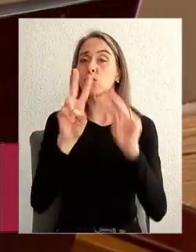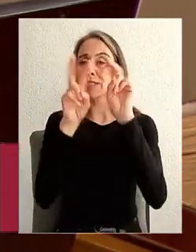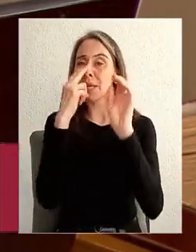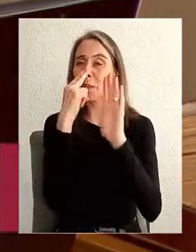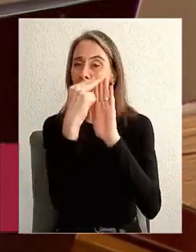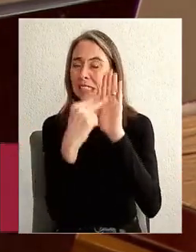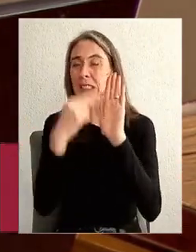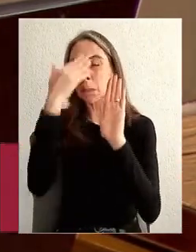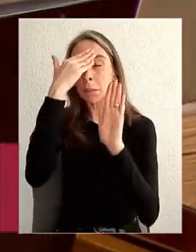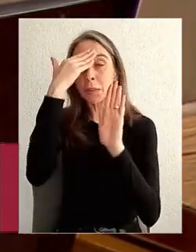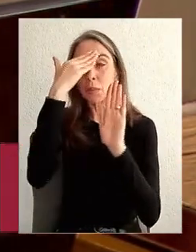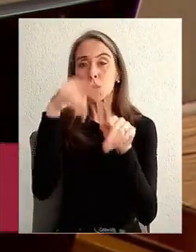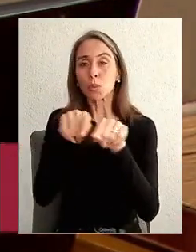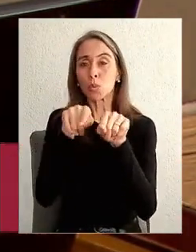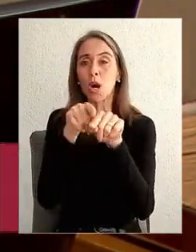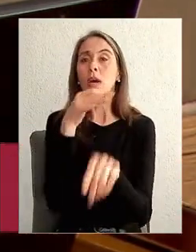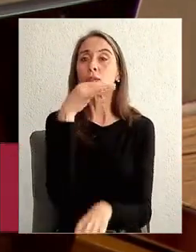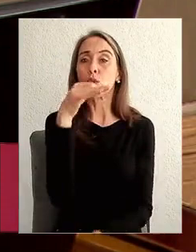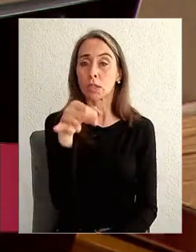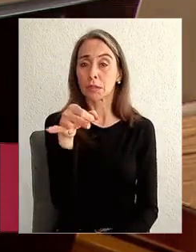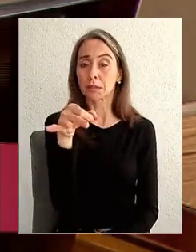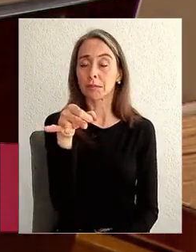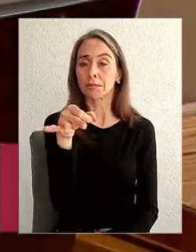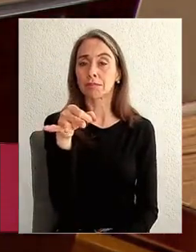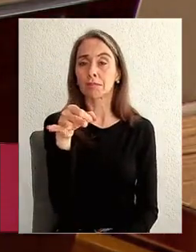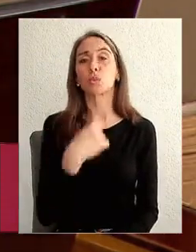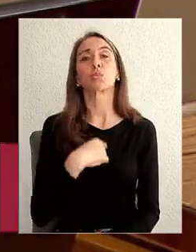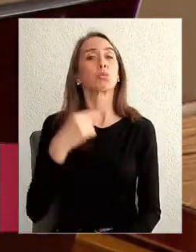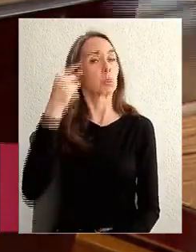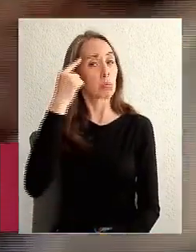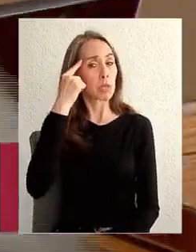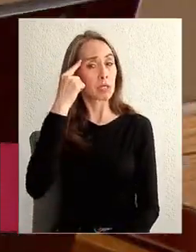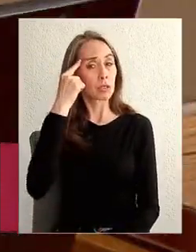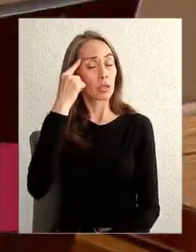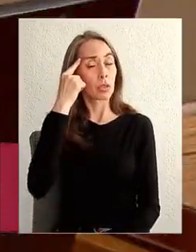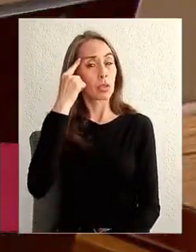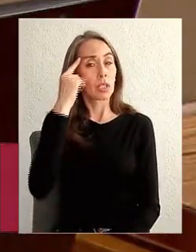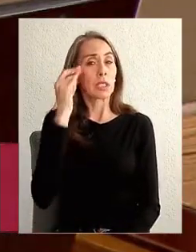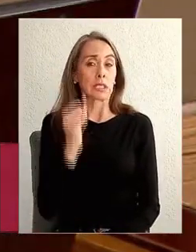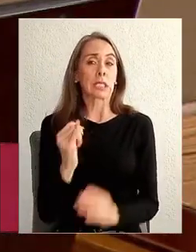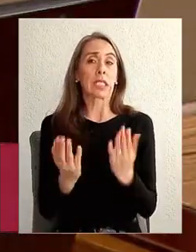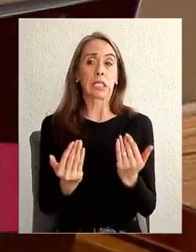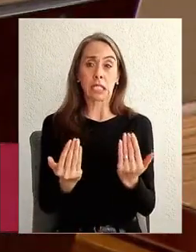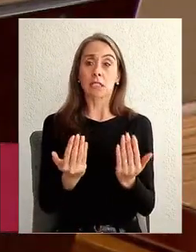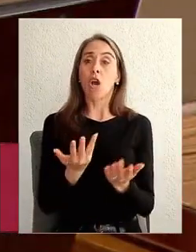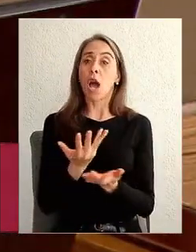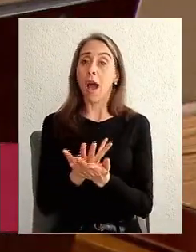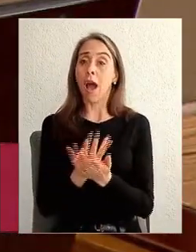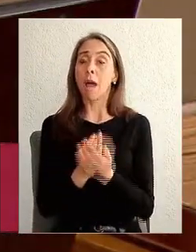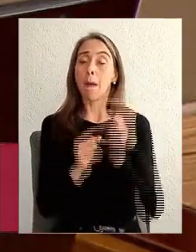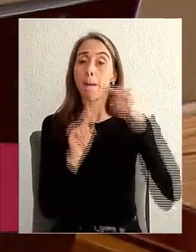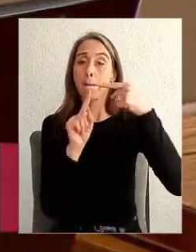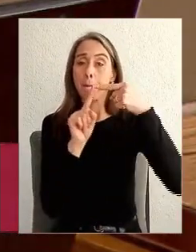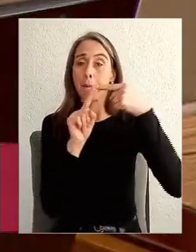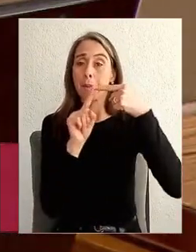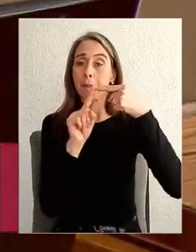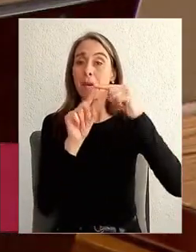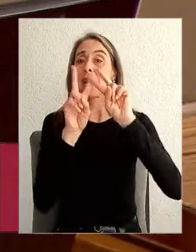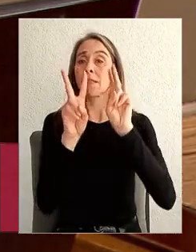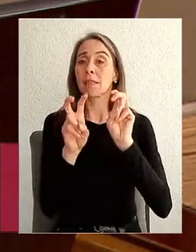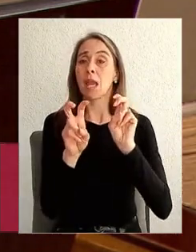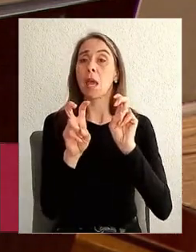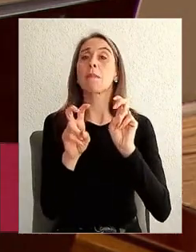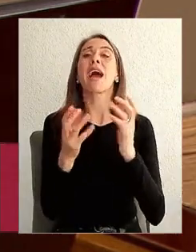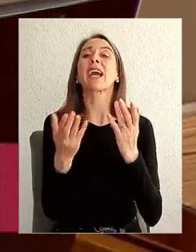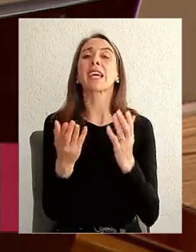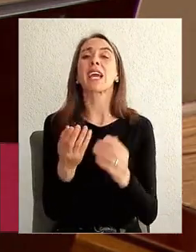todas maneras porque me parece, ¿no es cierto?, que son necesarias. Hay un tema que tiene que ver con dos universidades o tres